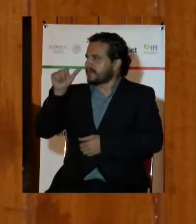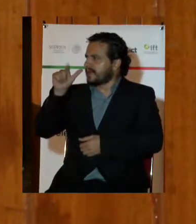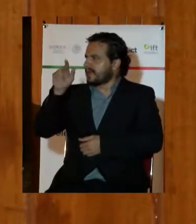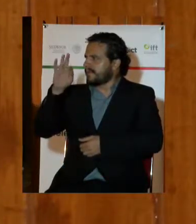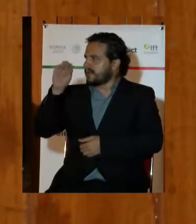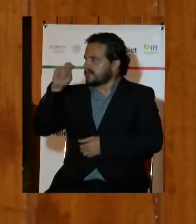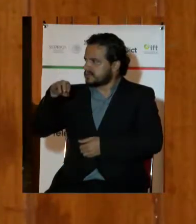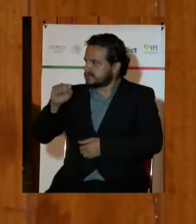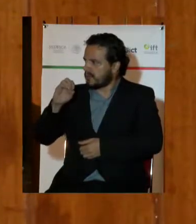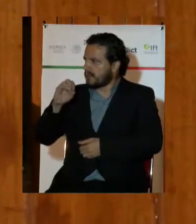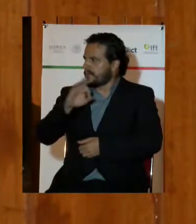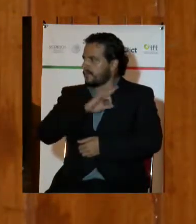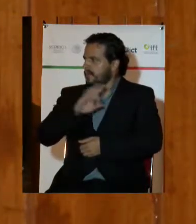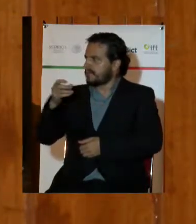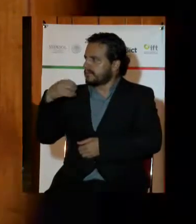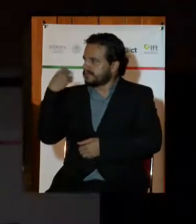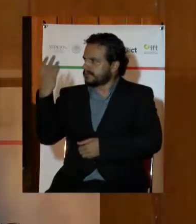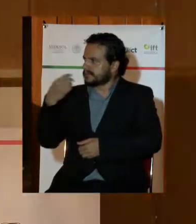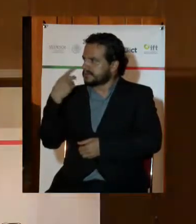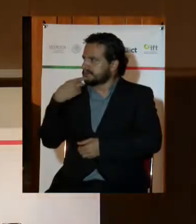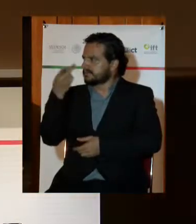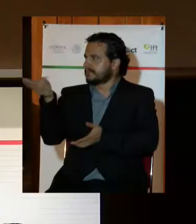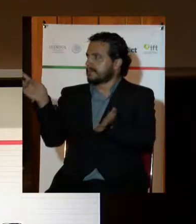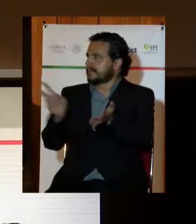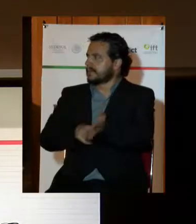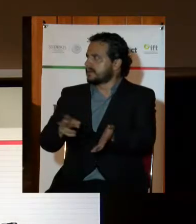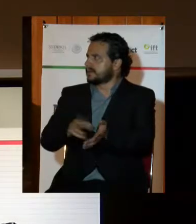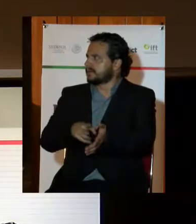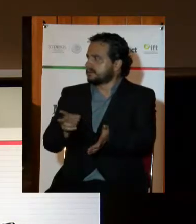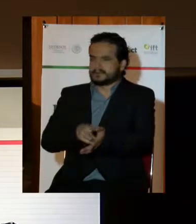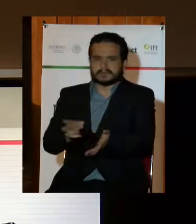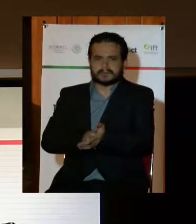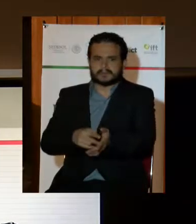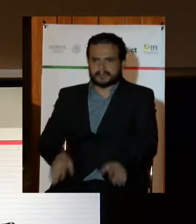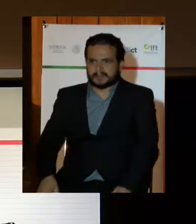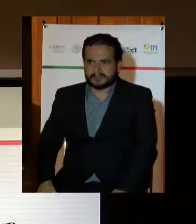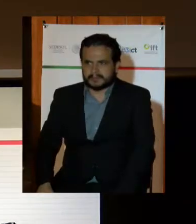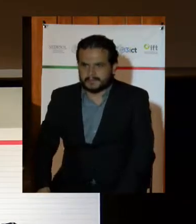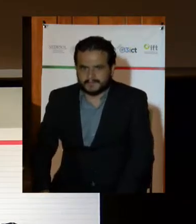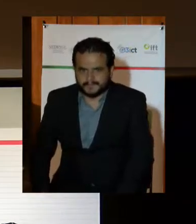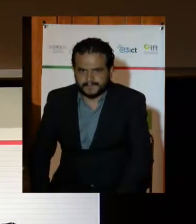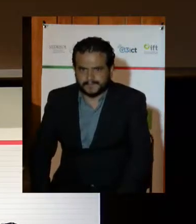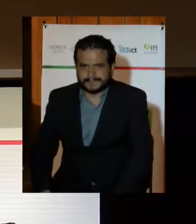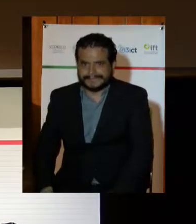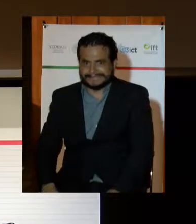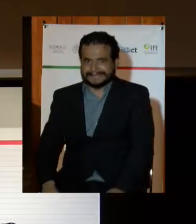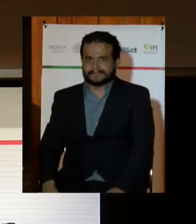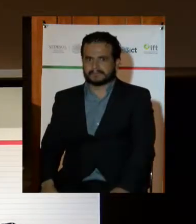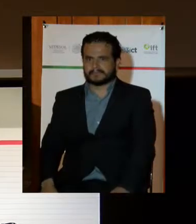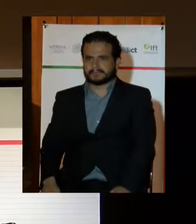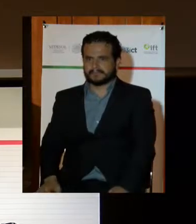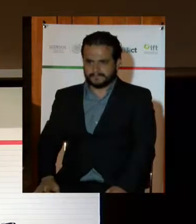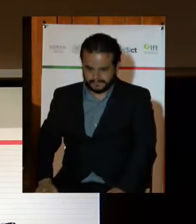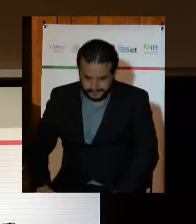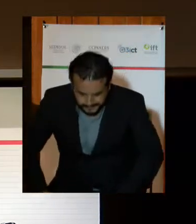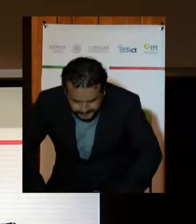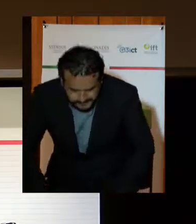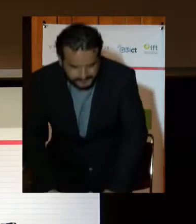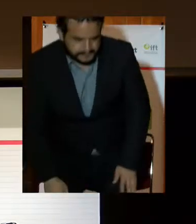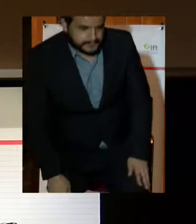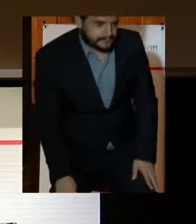todos los 20 que decidieron presentar alguna observación o propuesta. Y Alfonso,